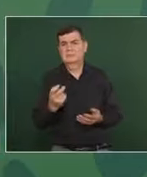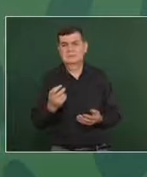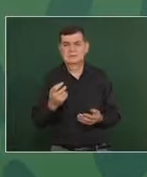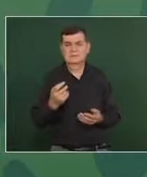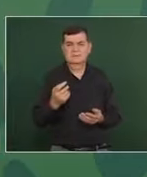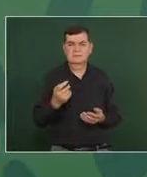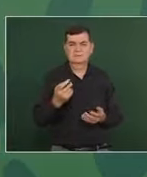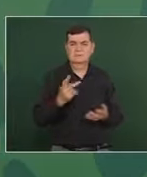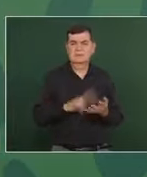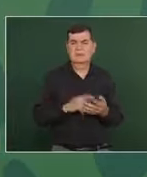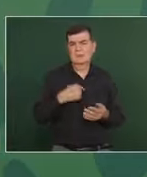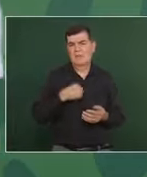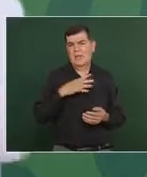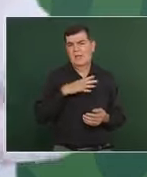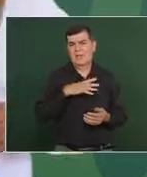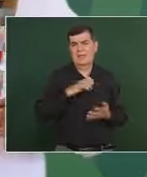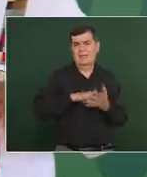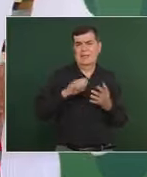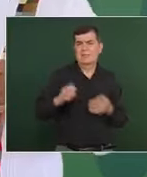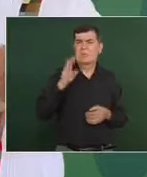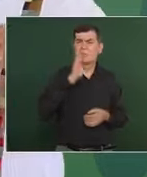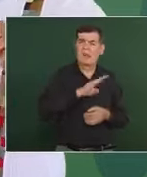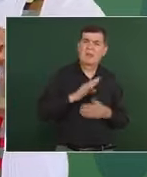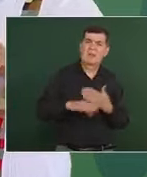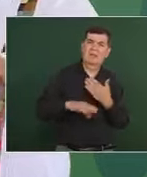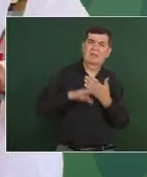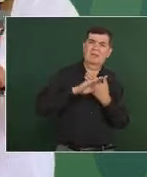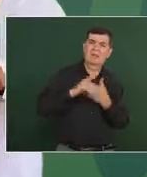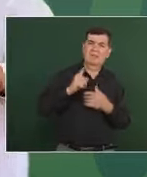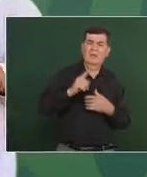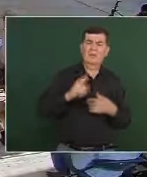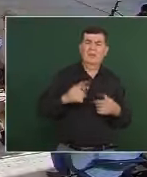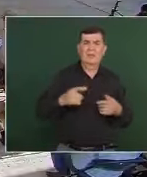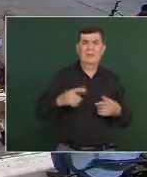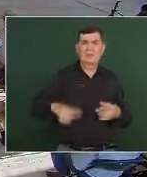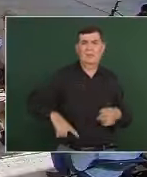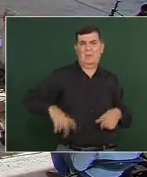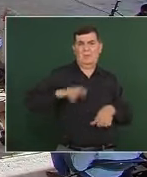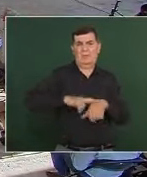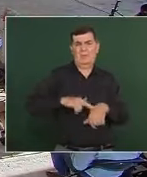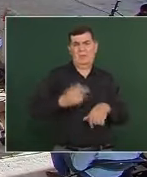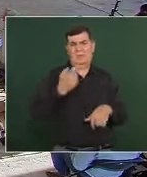además tengo el mal ejemplo de gobernantes corruptos